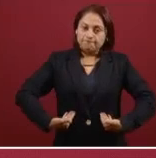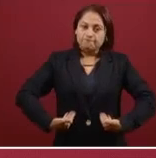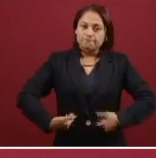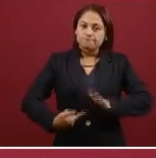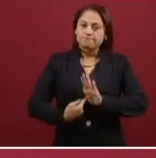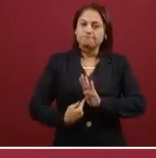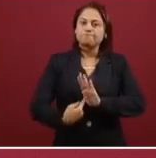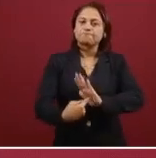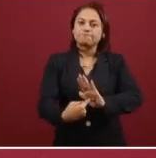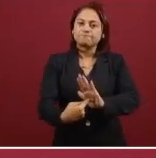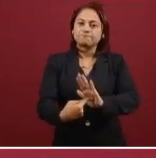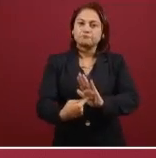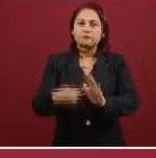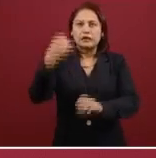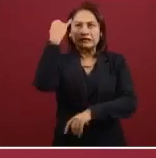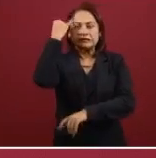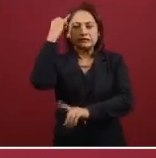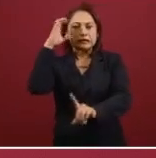es la honestidad.